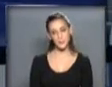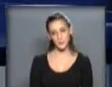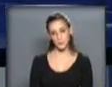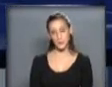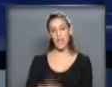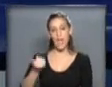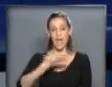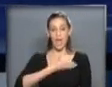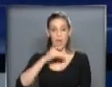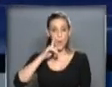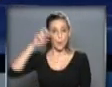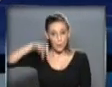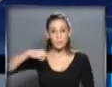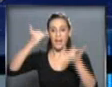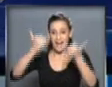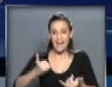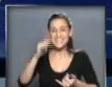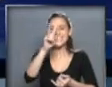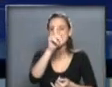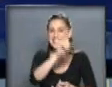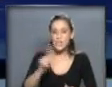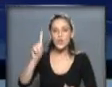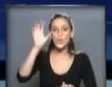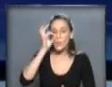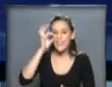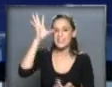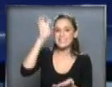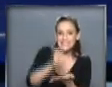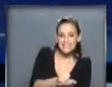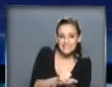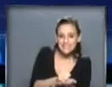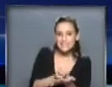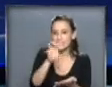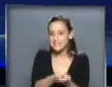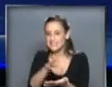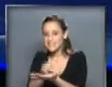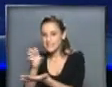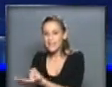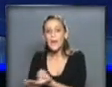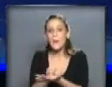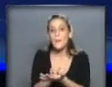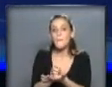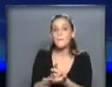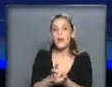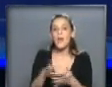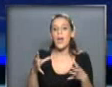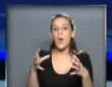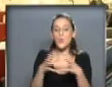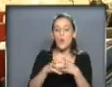La AFIP realizó 120 allanamientos simultáneos para desbaratar maniobras de